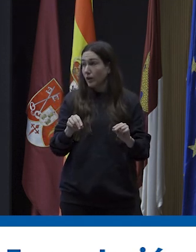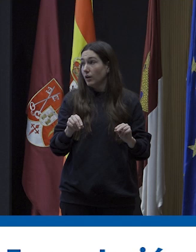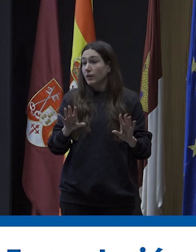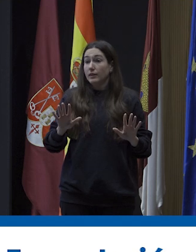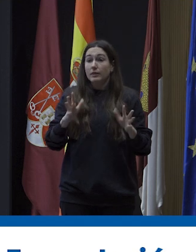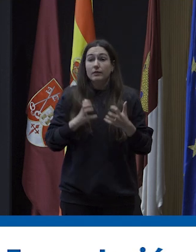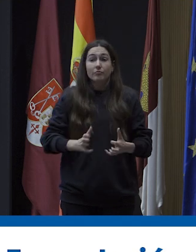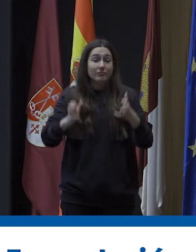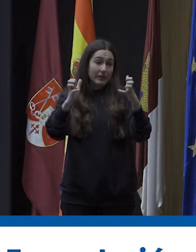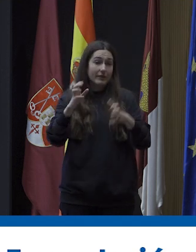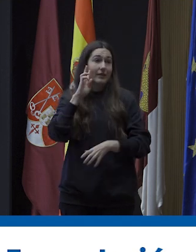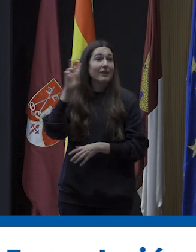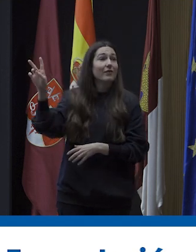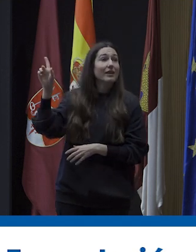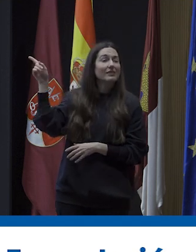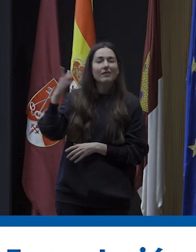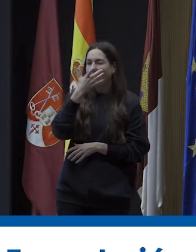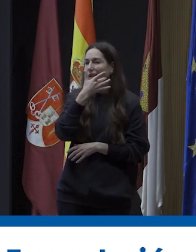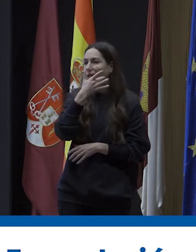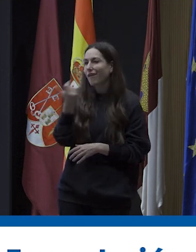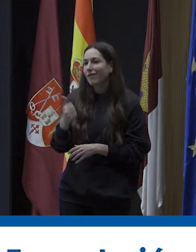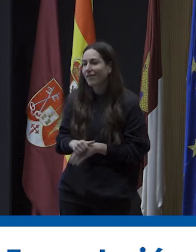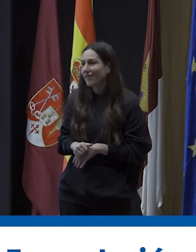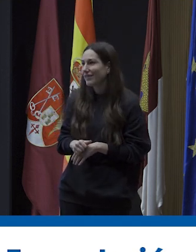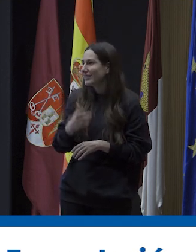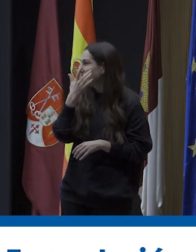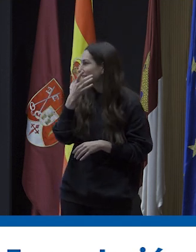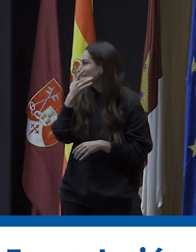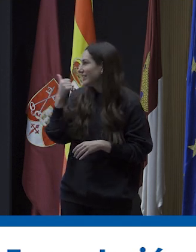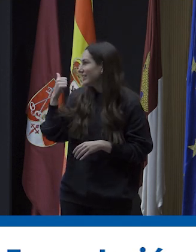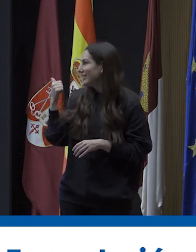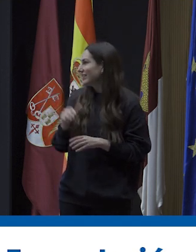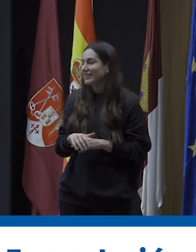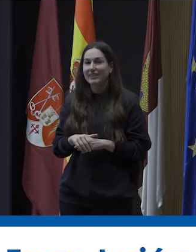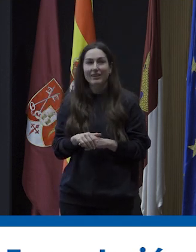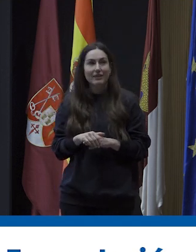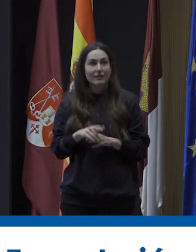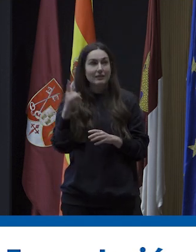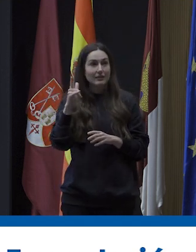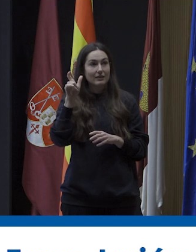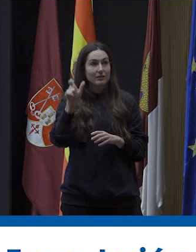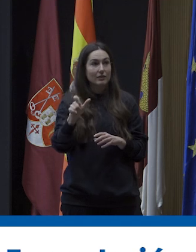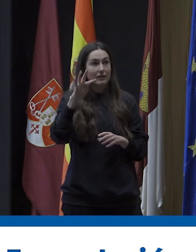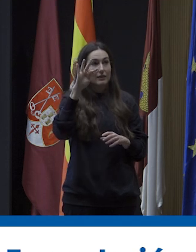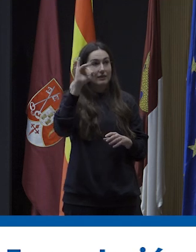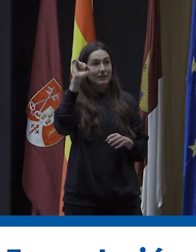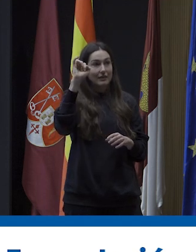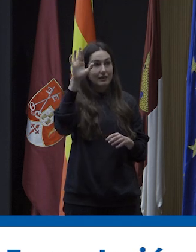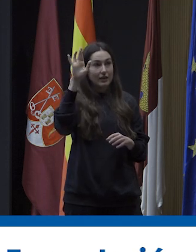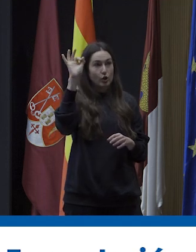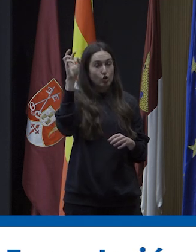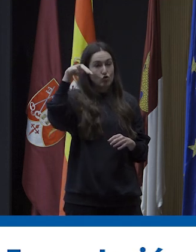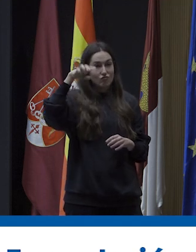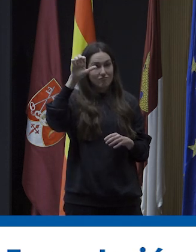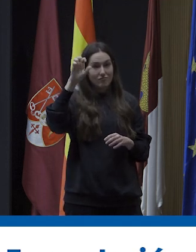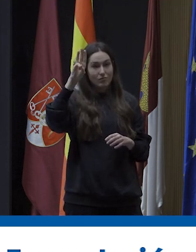gente en la sala que reconozca esta cara. Esto va a ser un caso clínico, digamos, de ejemplo. Este hombre es Tyrone Power, que era un actor